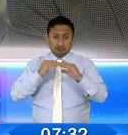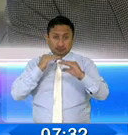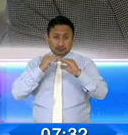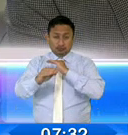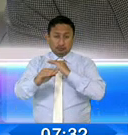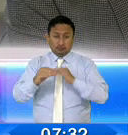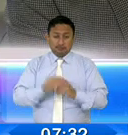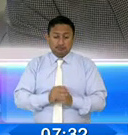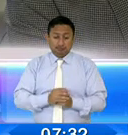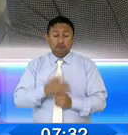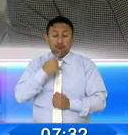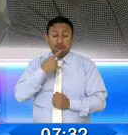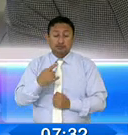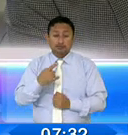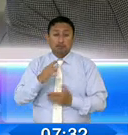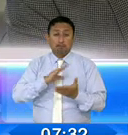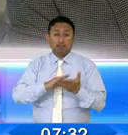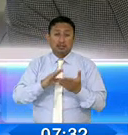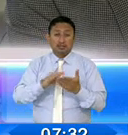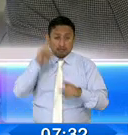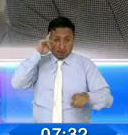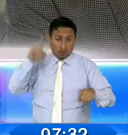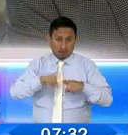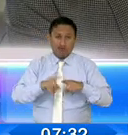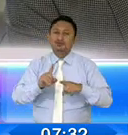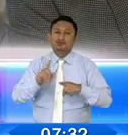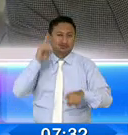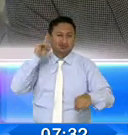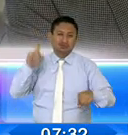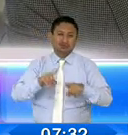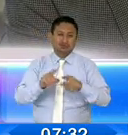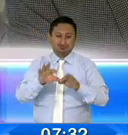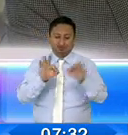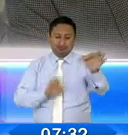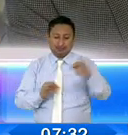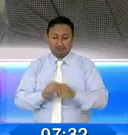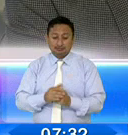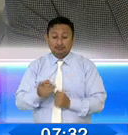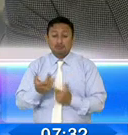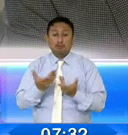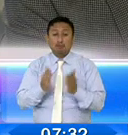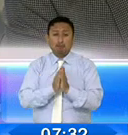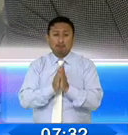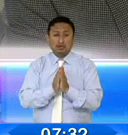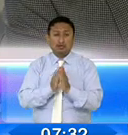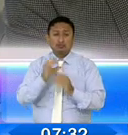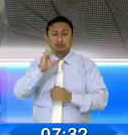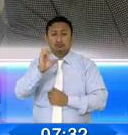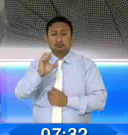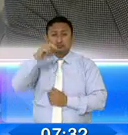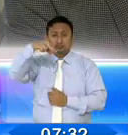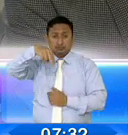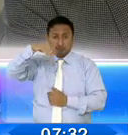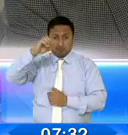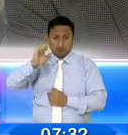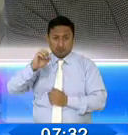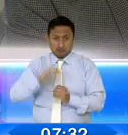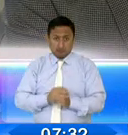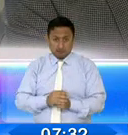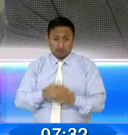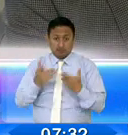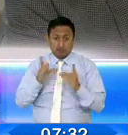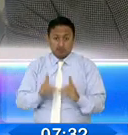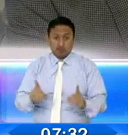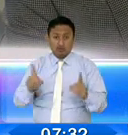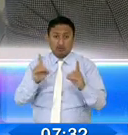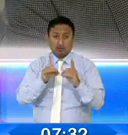retractándose después de un acuerdo. Él está pidiendo al CNE que, ya proclamadas las